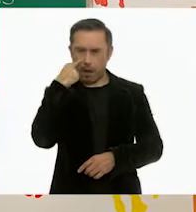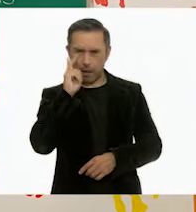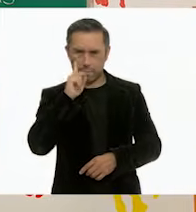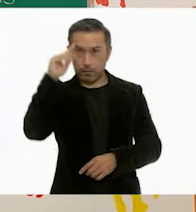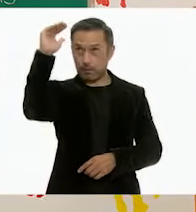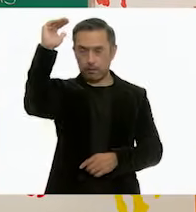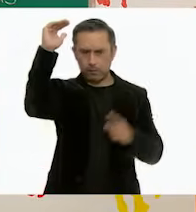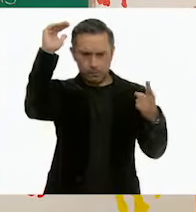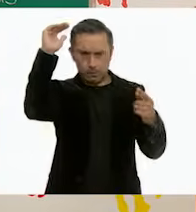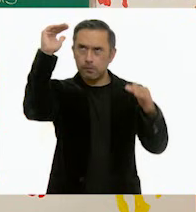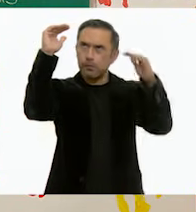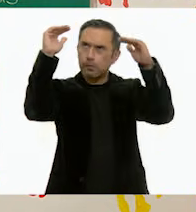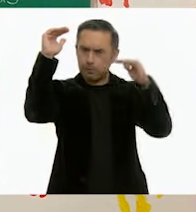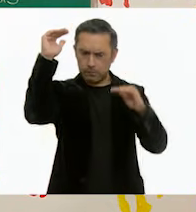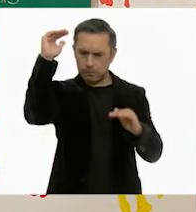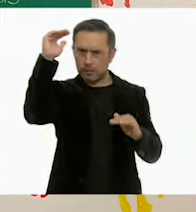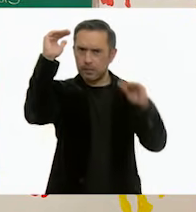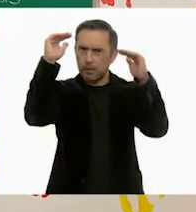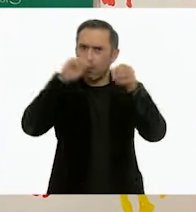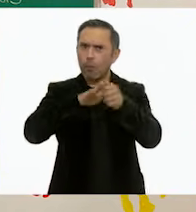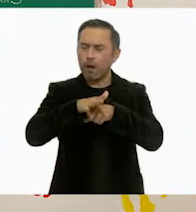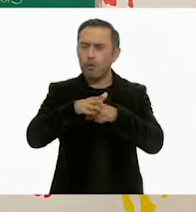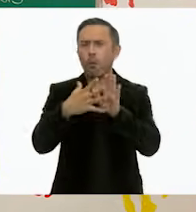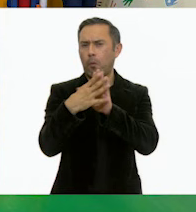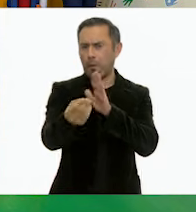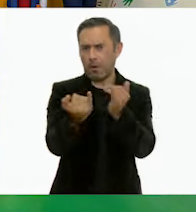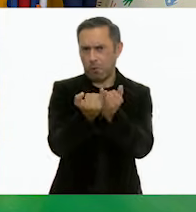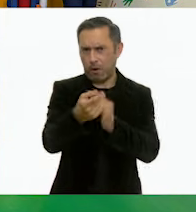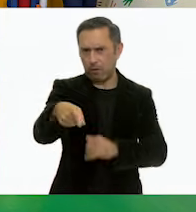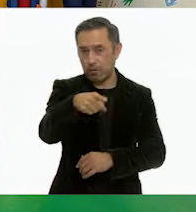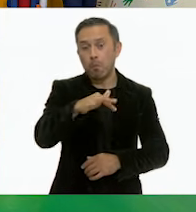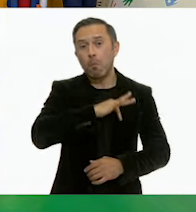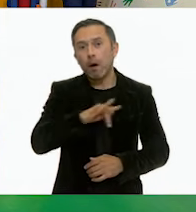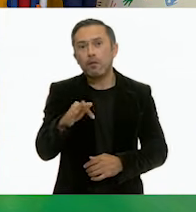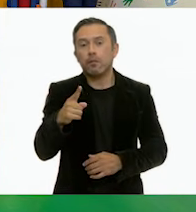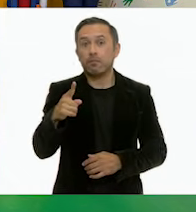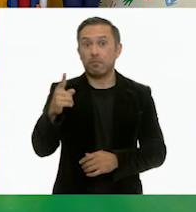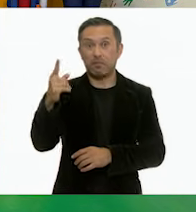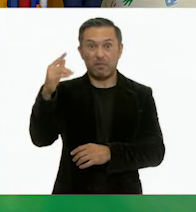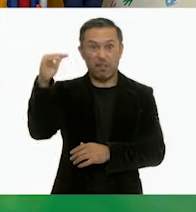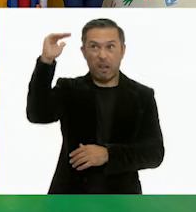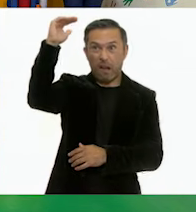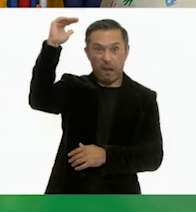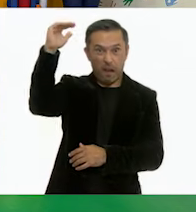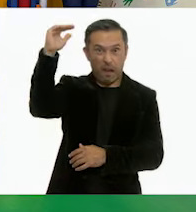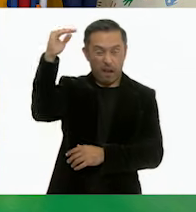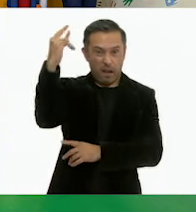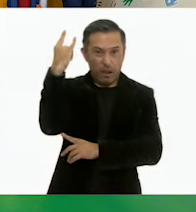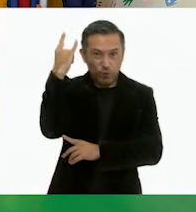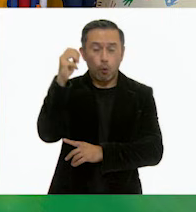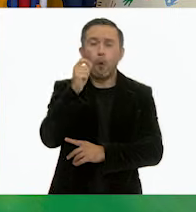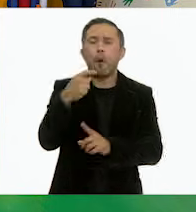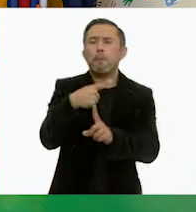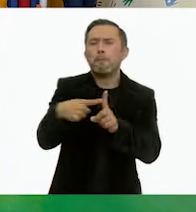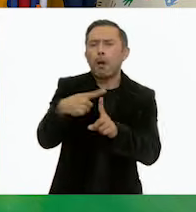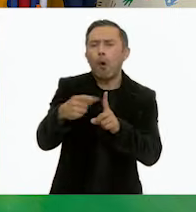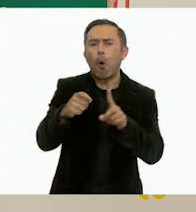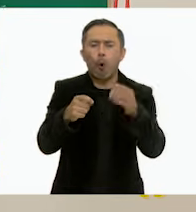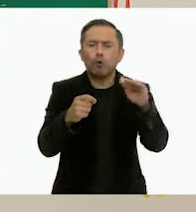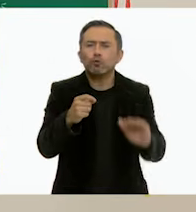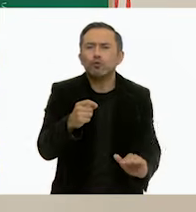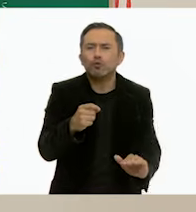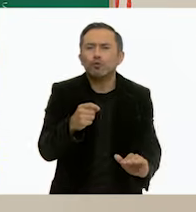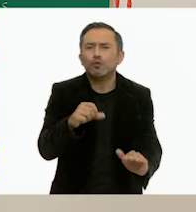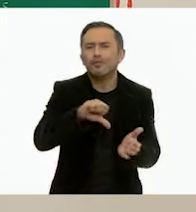lo mismo y ver si son más altos, medianos o pequeños en relación con lo